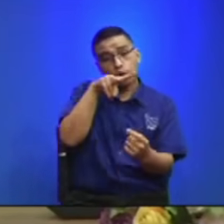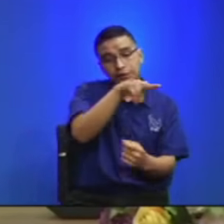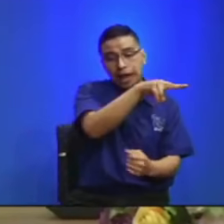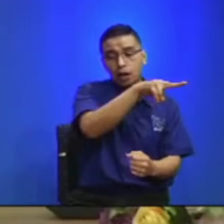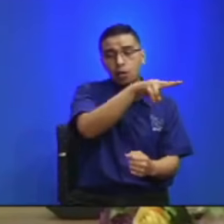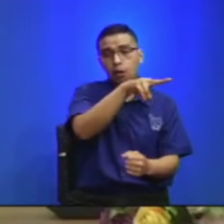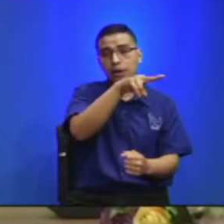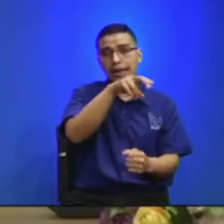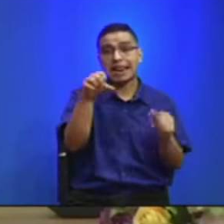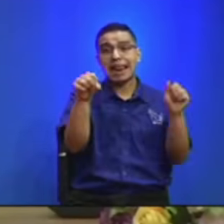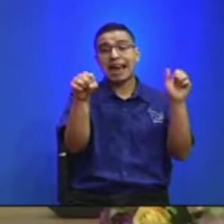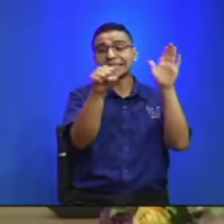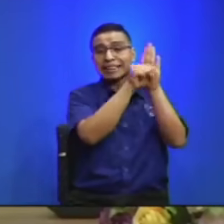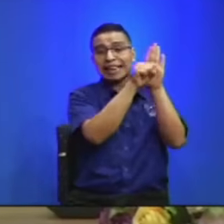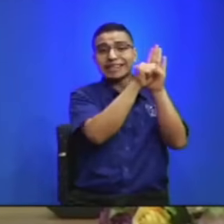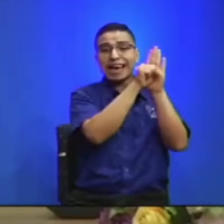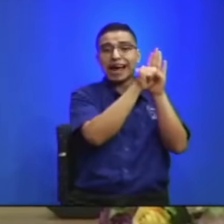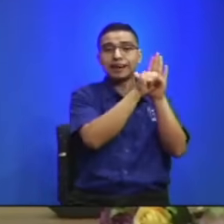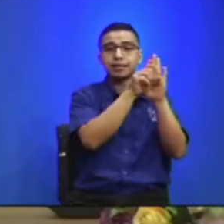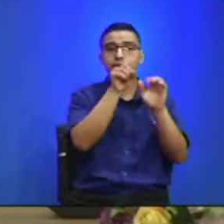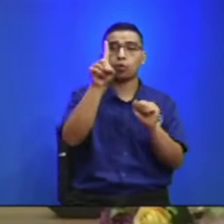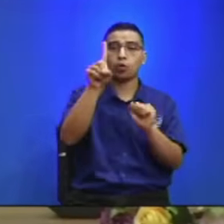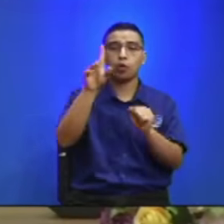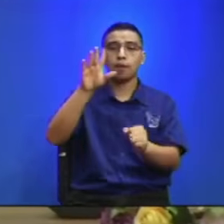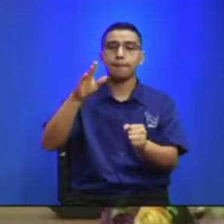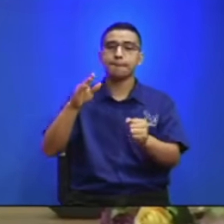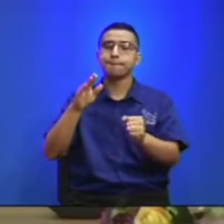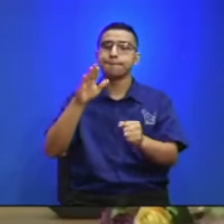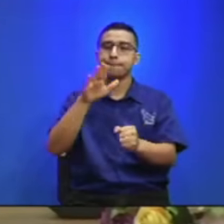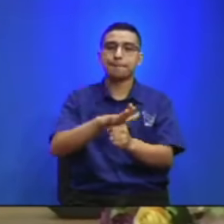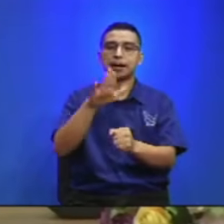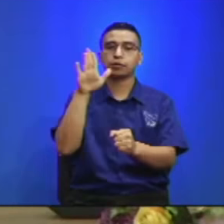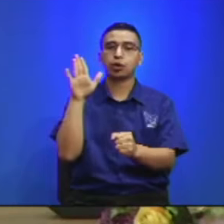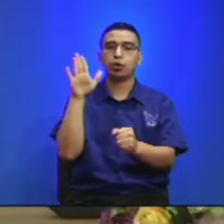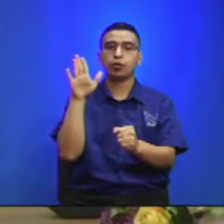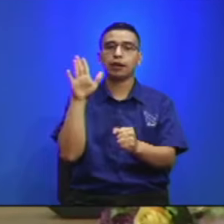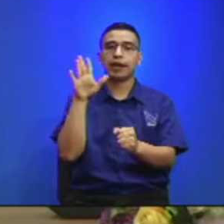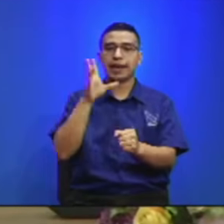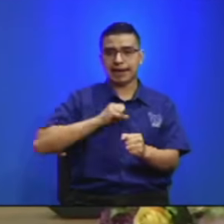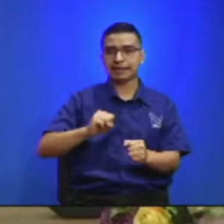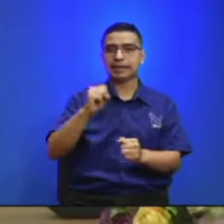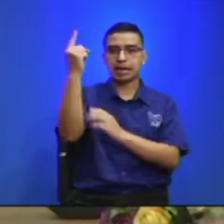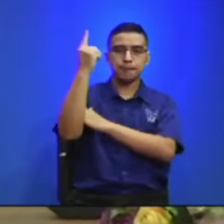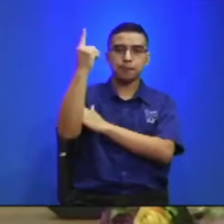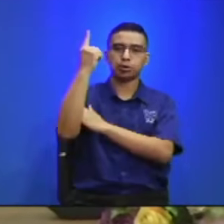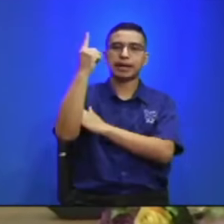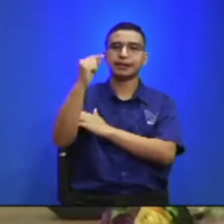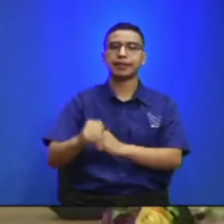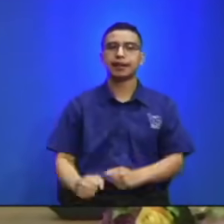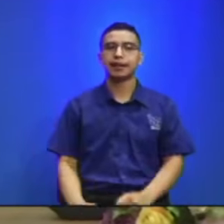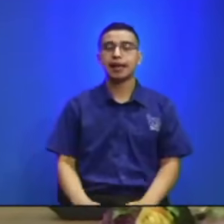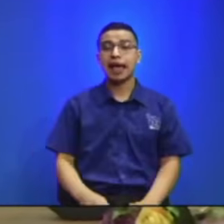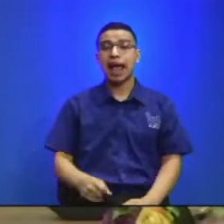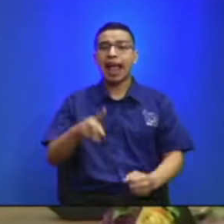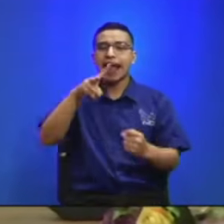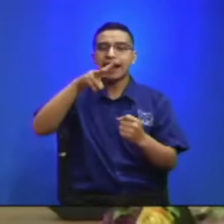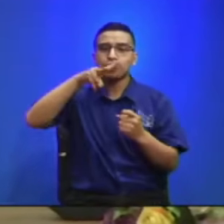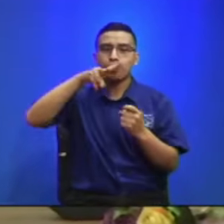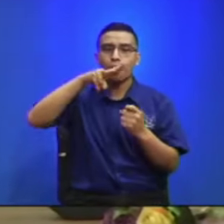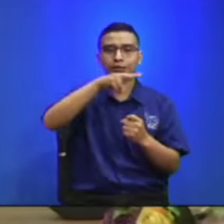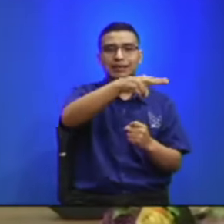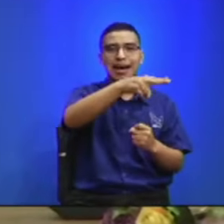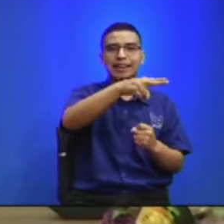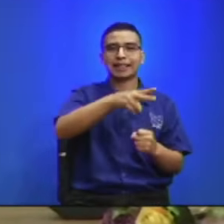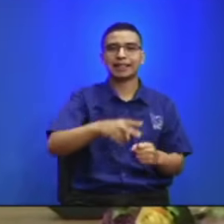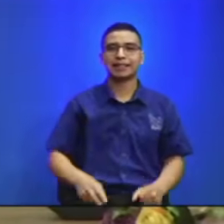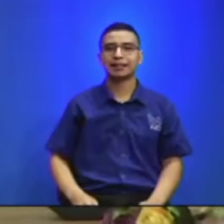la señal del pacto que le dieron a él también era un corta miento y era él el cortar si